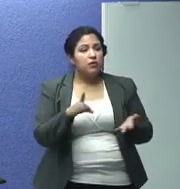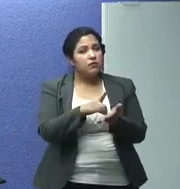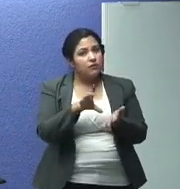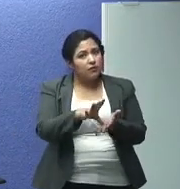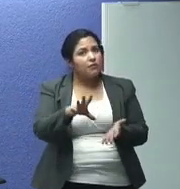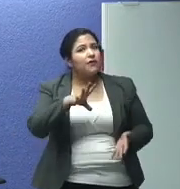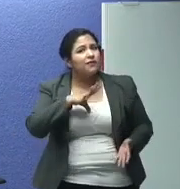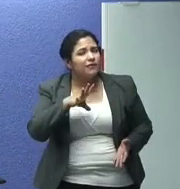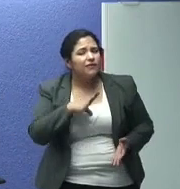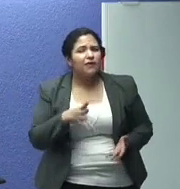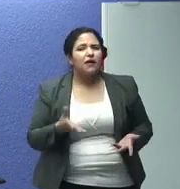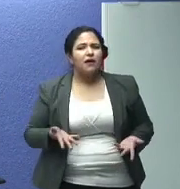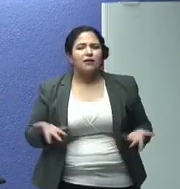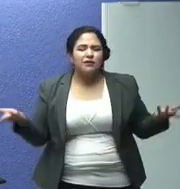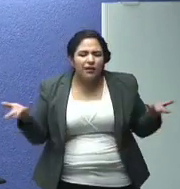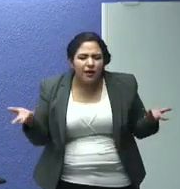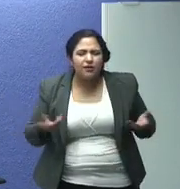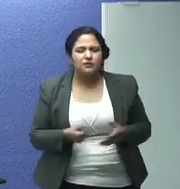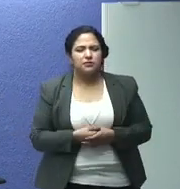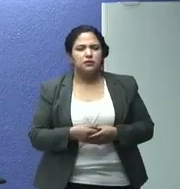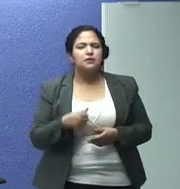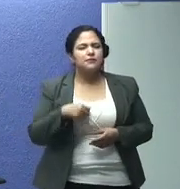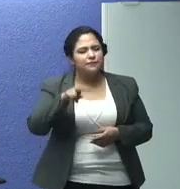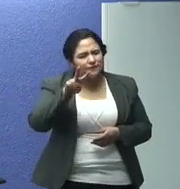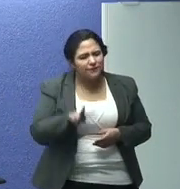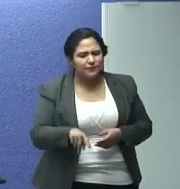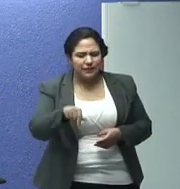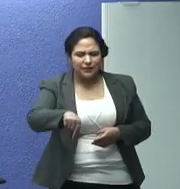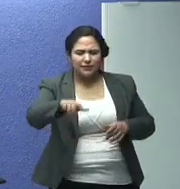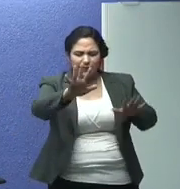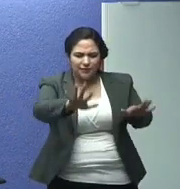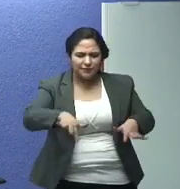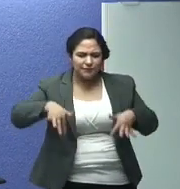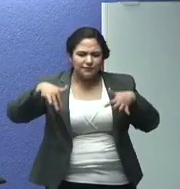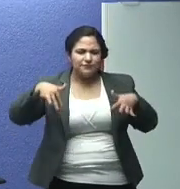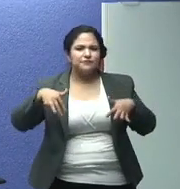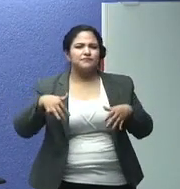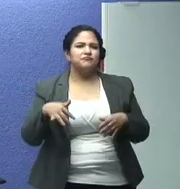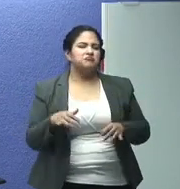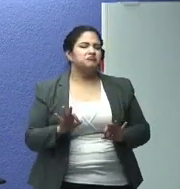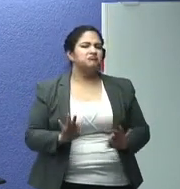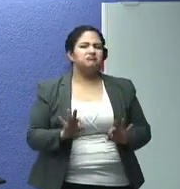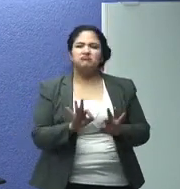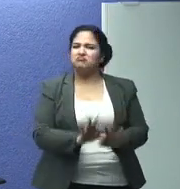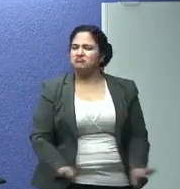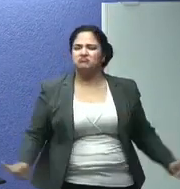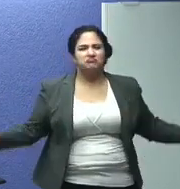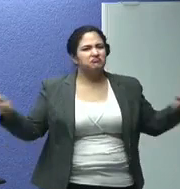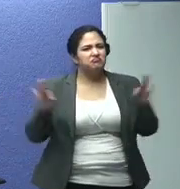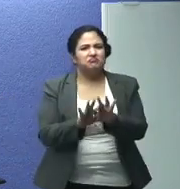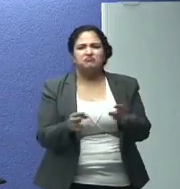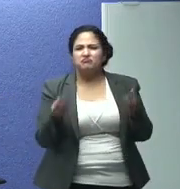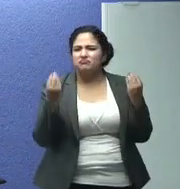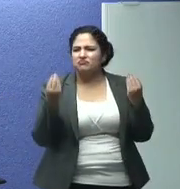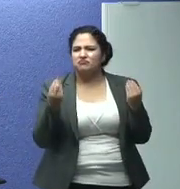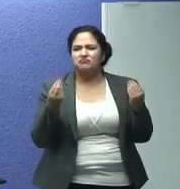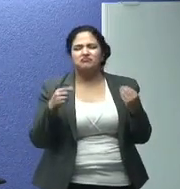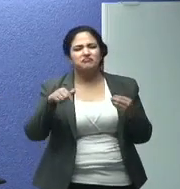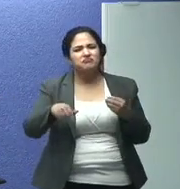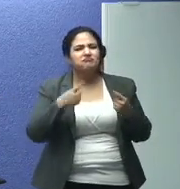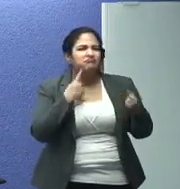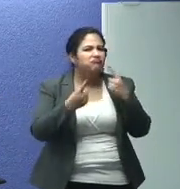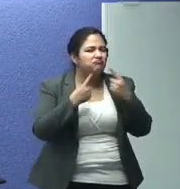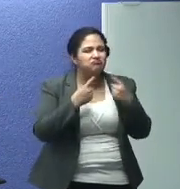discapacidad, y de verdad les agradezco por el espacio. Creo que es sumamente importante abrir muchos foros de discusión al respecto.